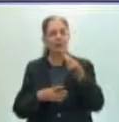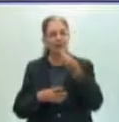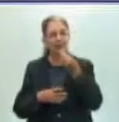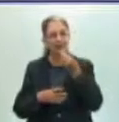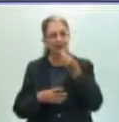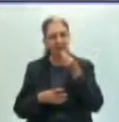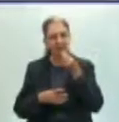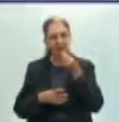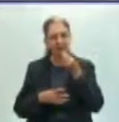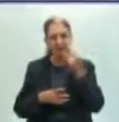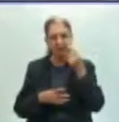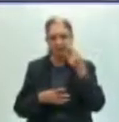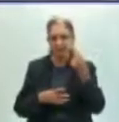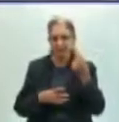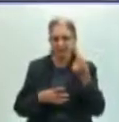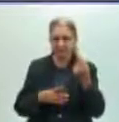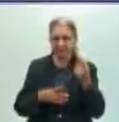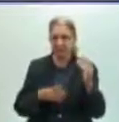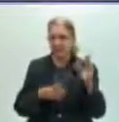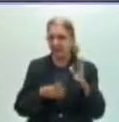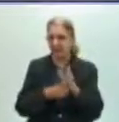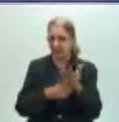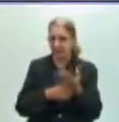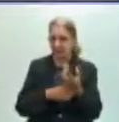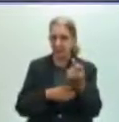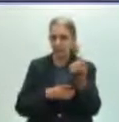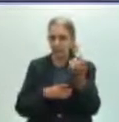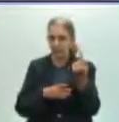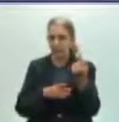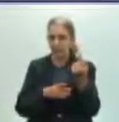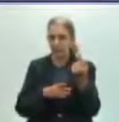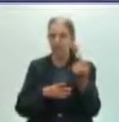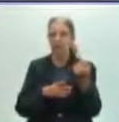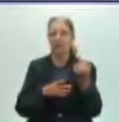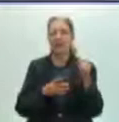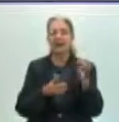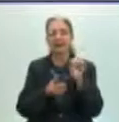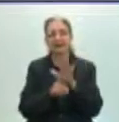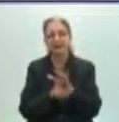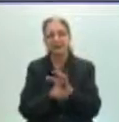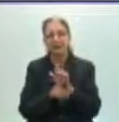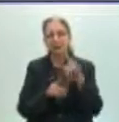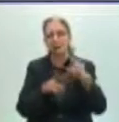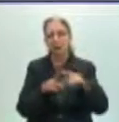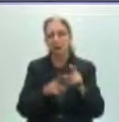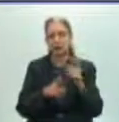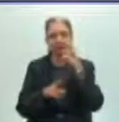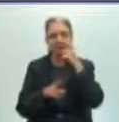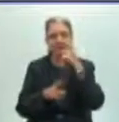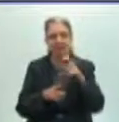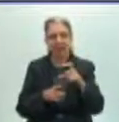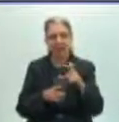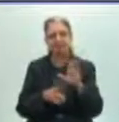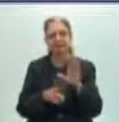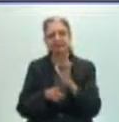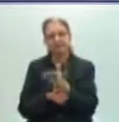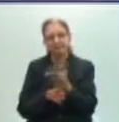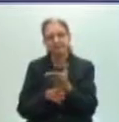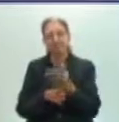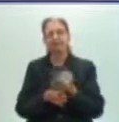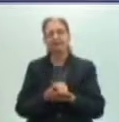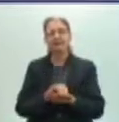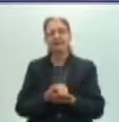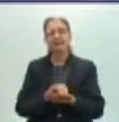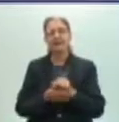mediana eliminando un valor del inicio de la lista con uno del final, y así sucesivamente.